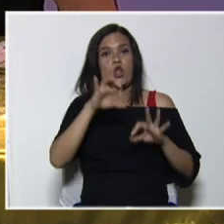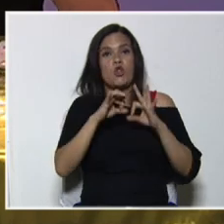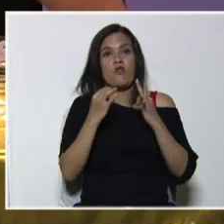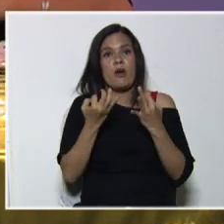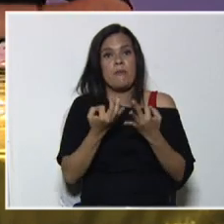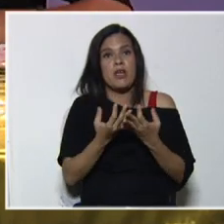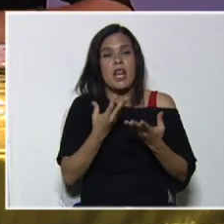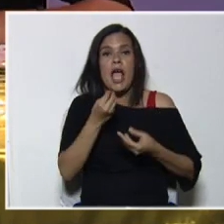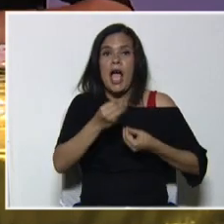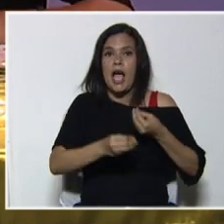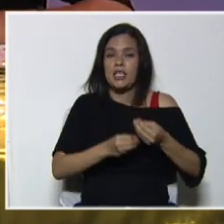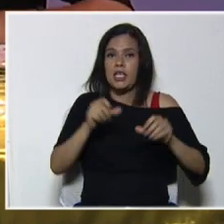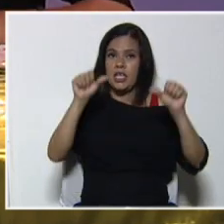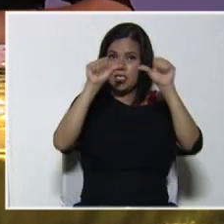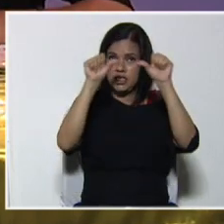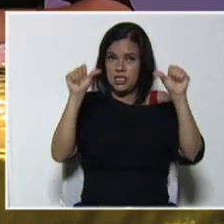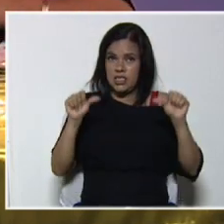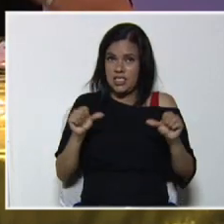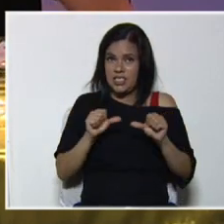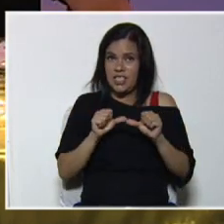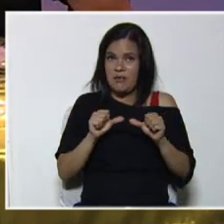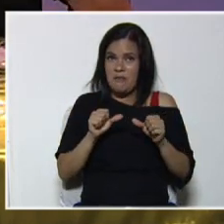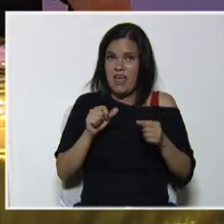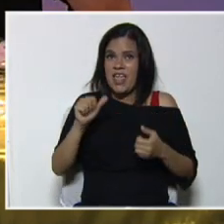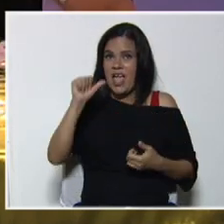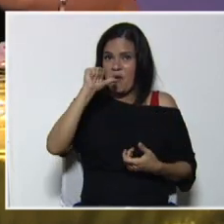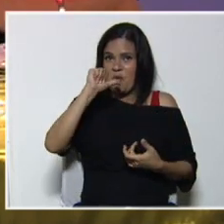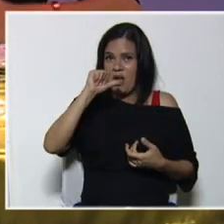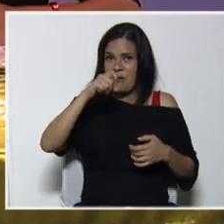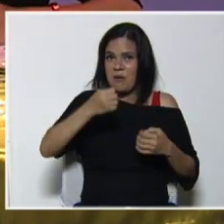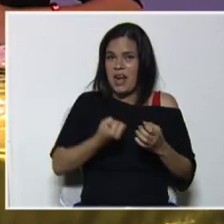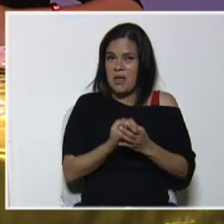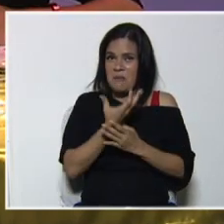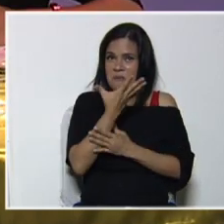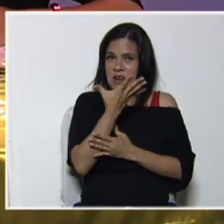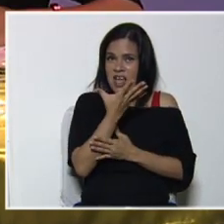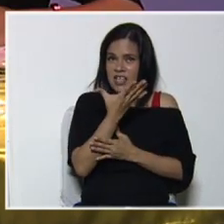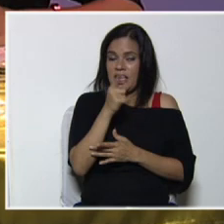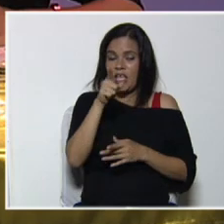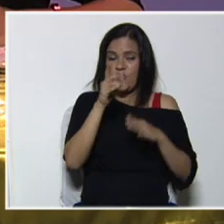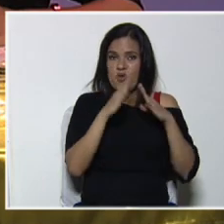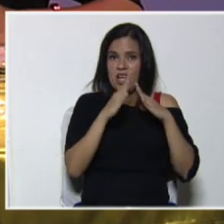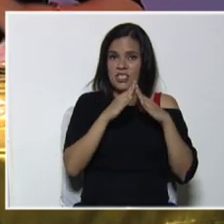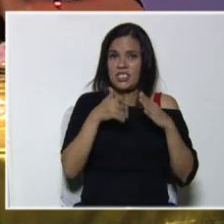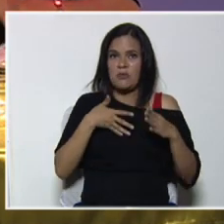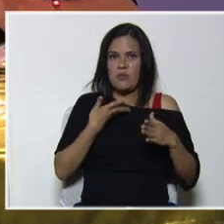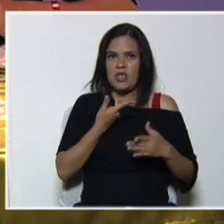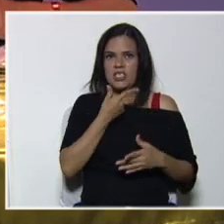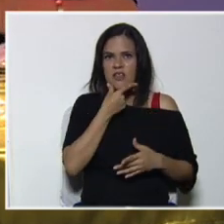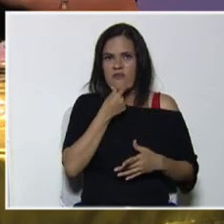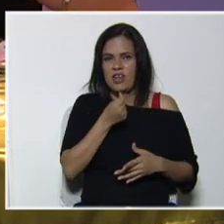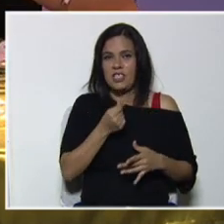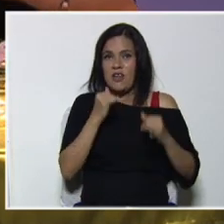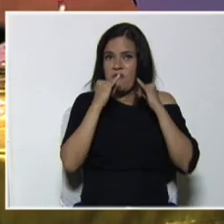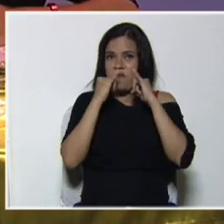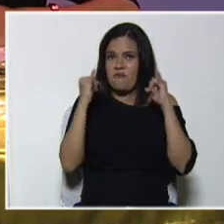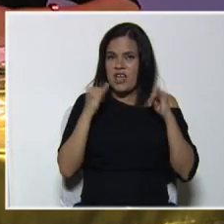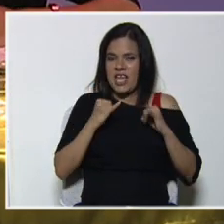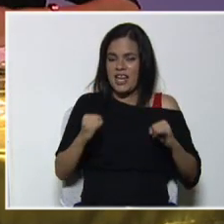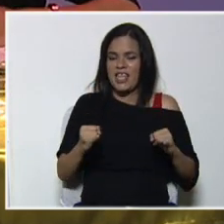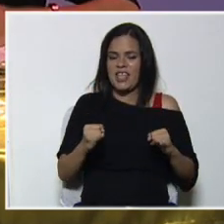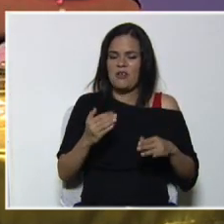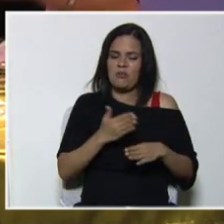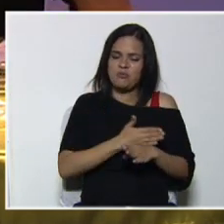a elaborar este sistema de riego artesanal que desde tu hogar fácilmente se puede realizar. Muy felices de haber